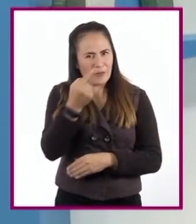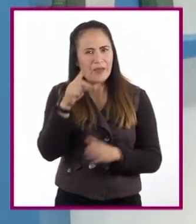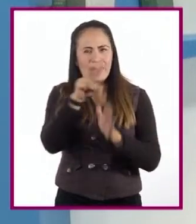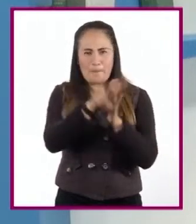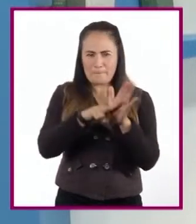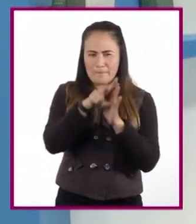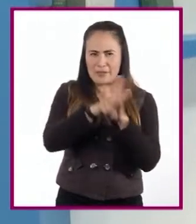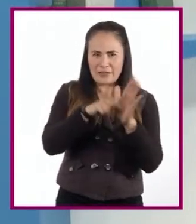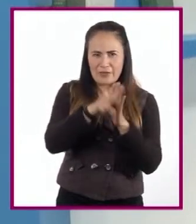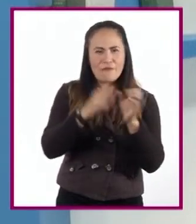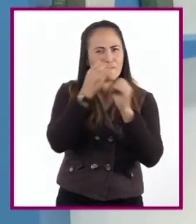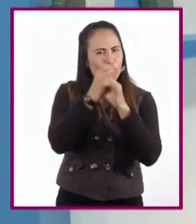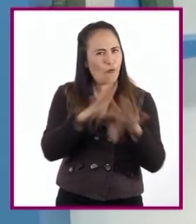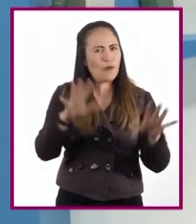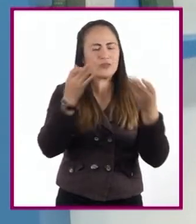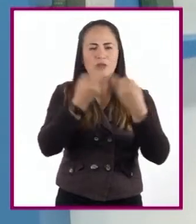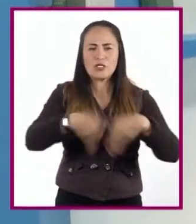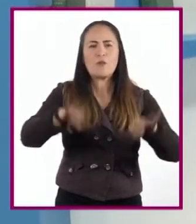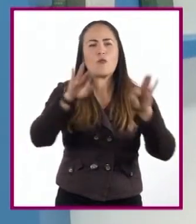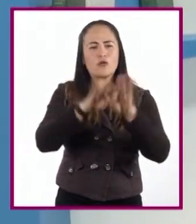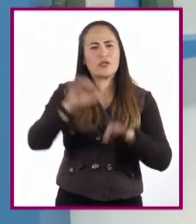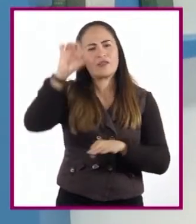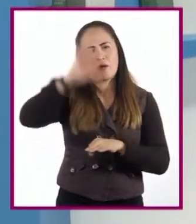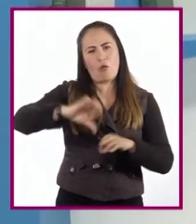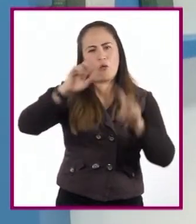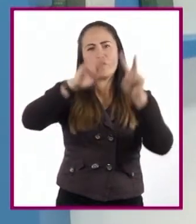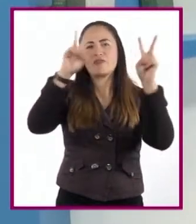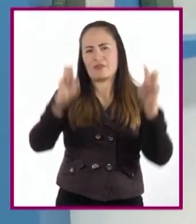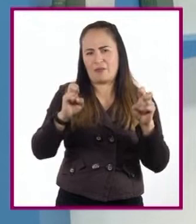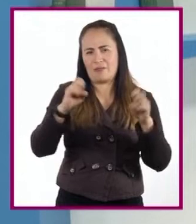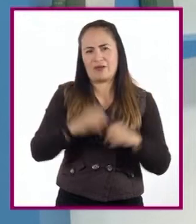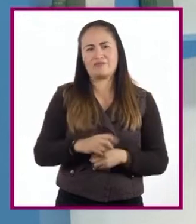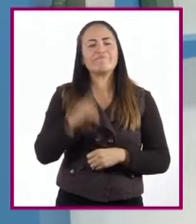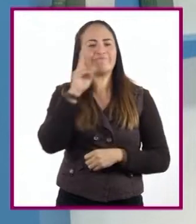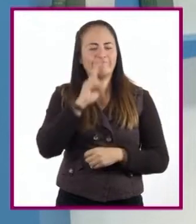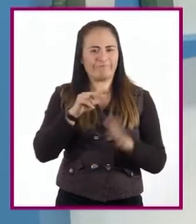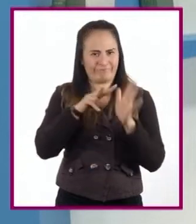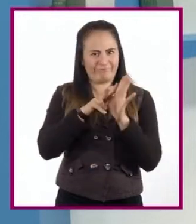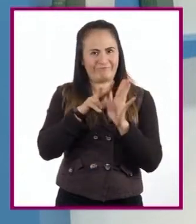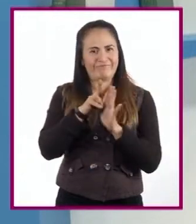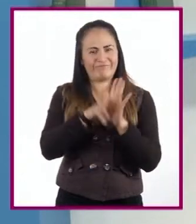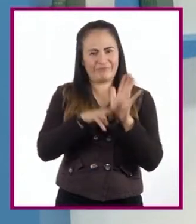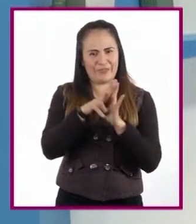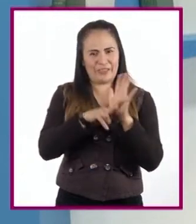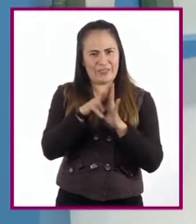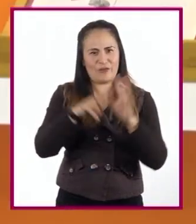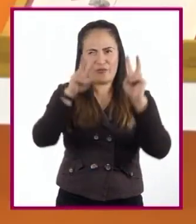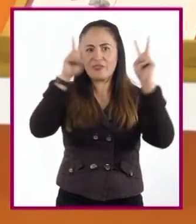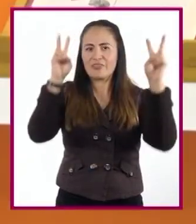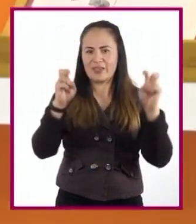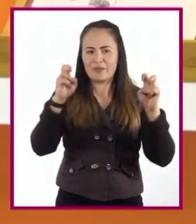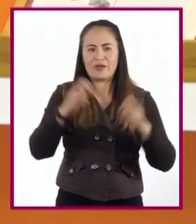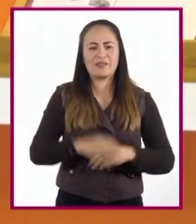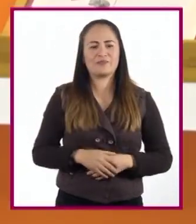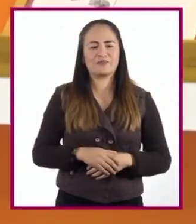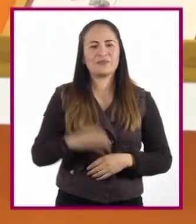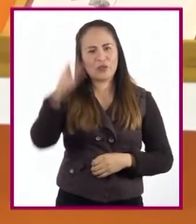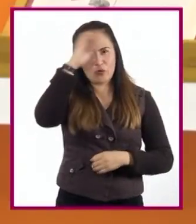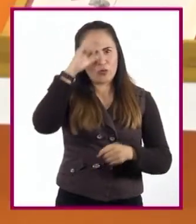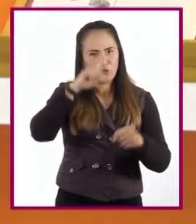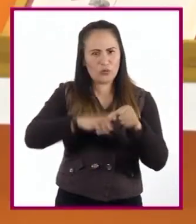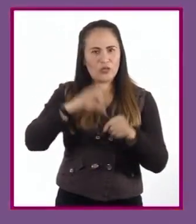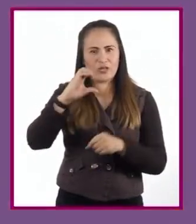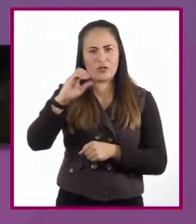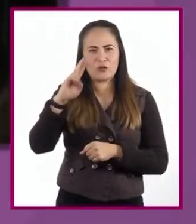video con datos relevantes sobre nuestro tema de hoy. Veamos el siguiente video sobre la cultura